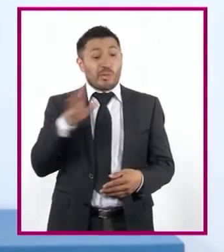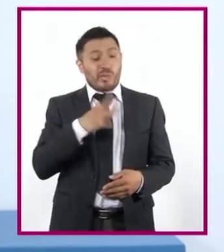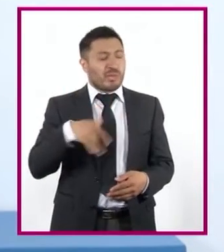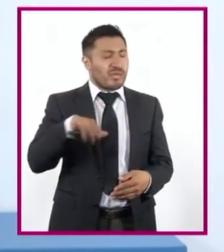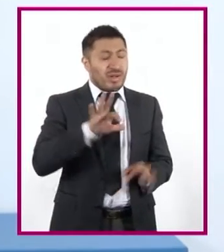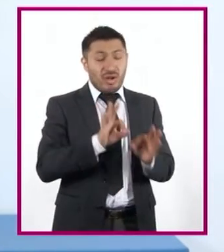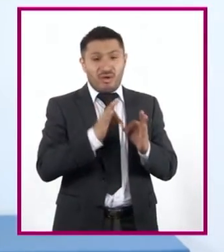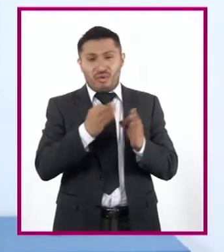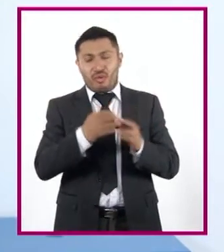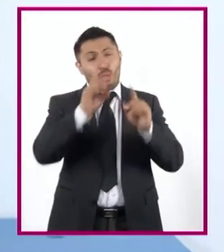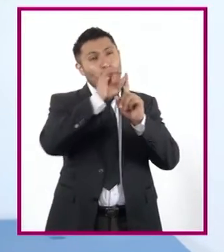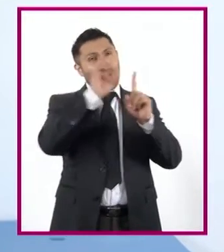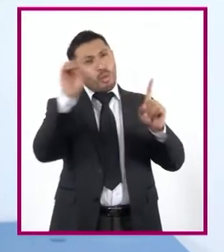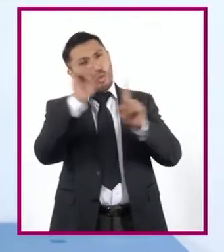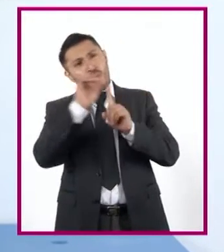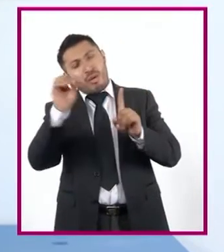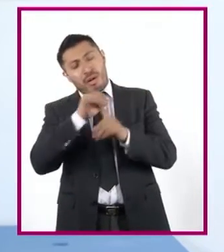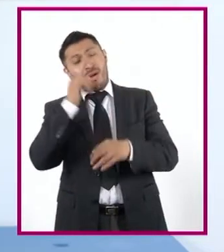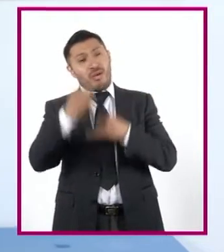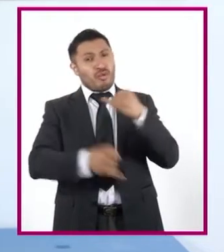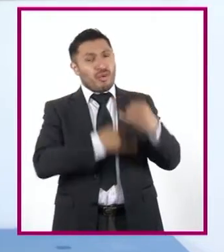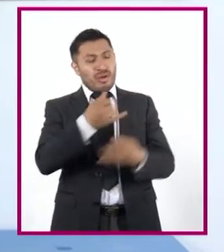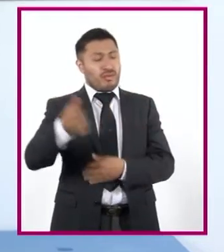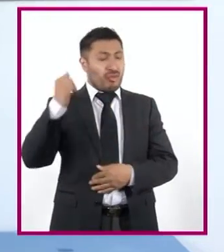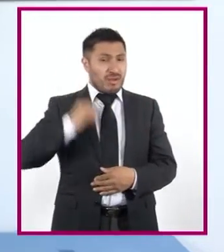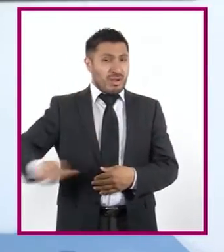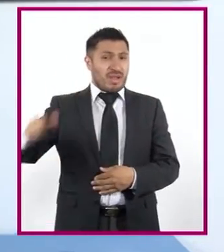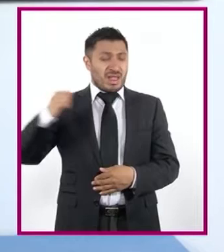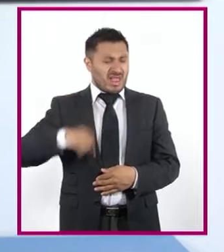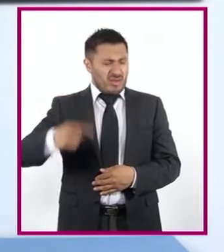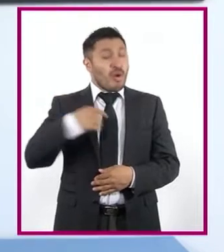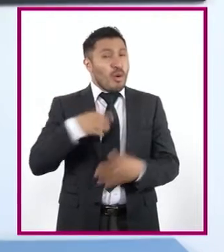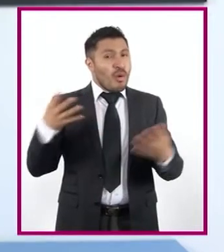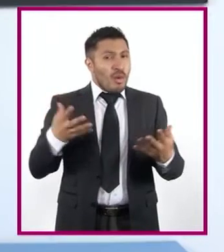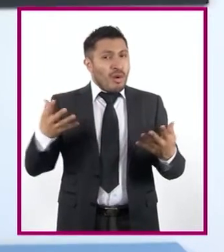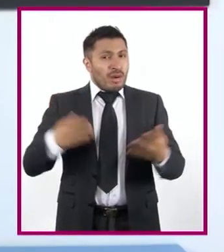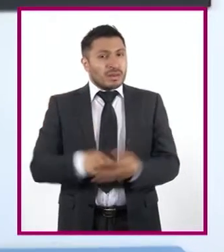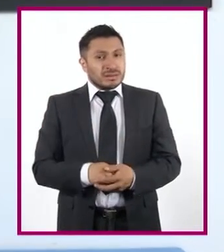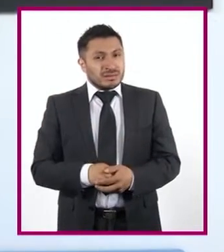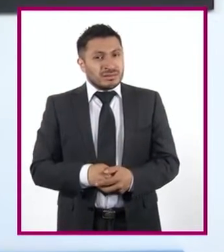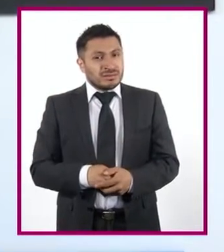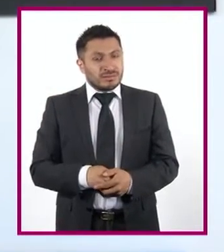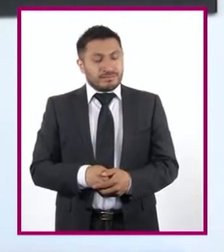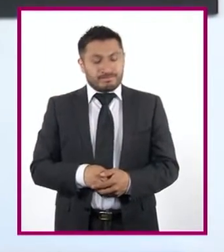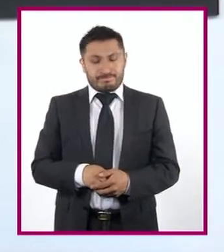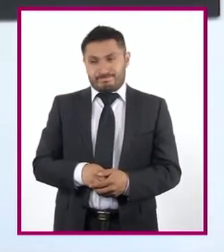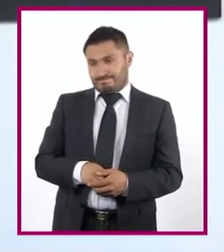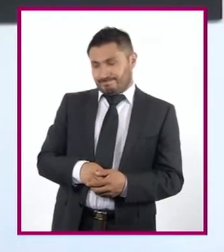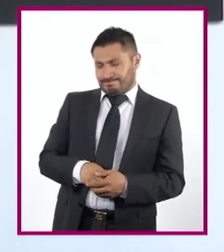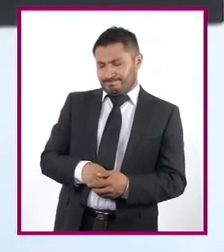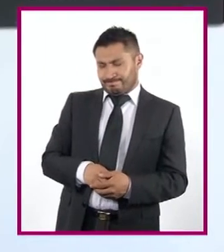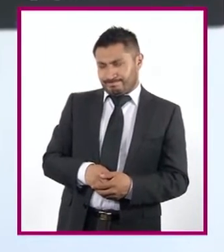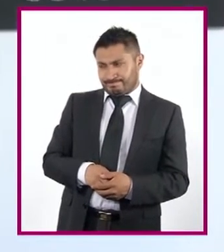acomodar algunas figuras de un juego que yo jugaba hace algunos años. José Manuel le